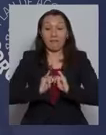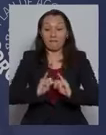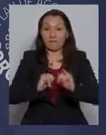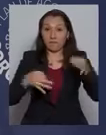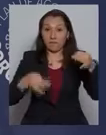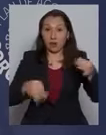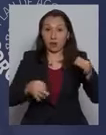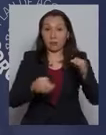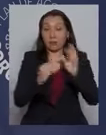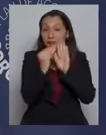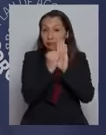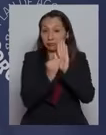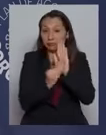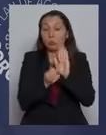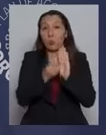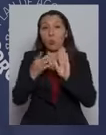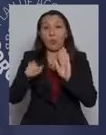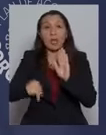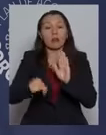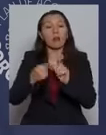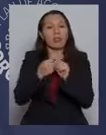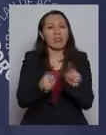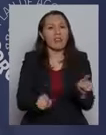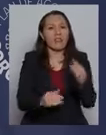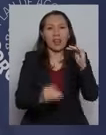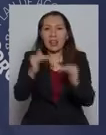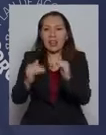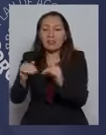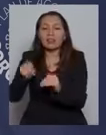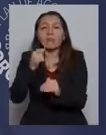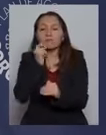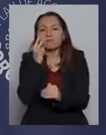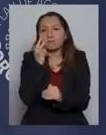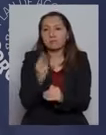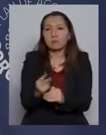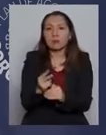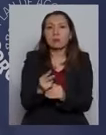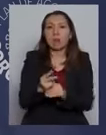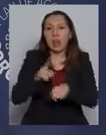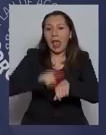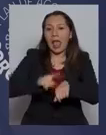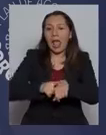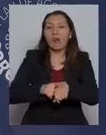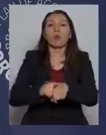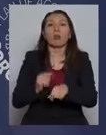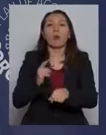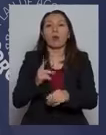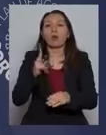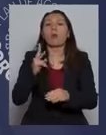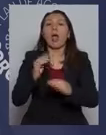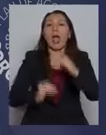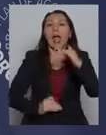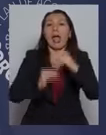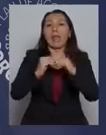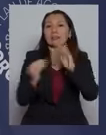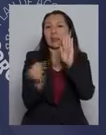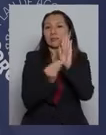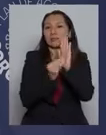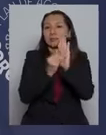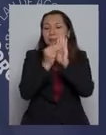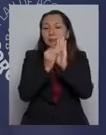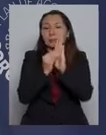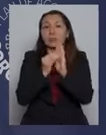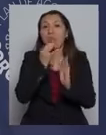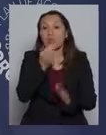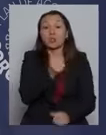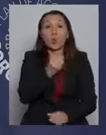quiero decirles que hay cortes distintos con respecto a la hora, es decir, el corte que se realiza